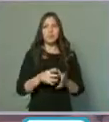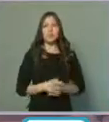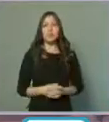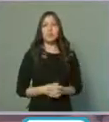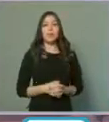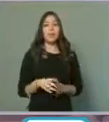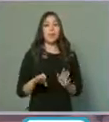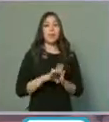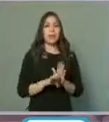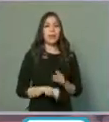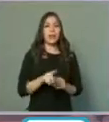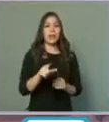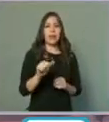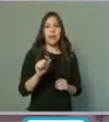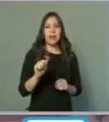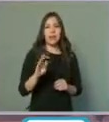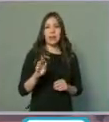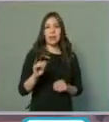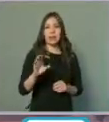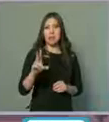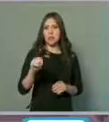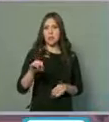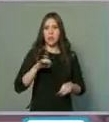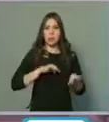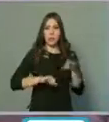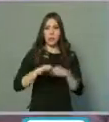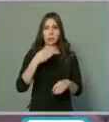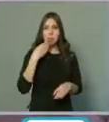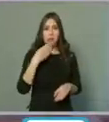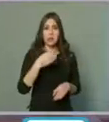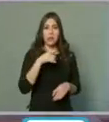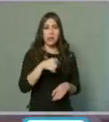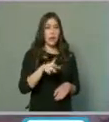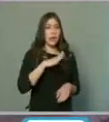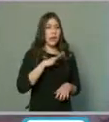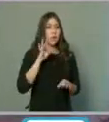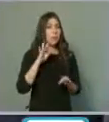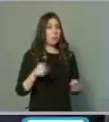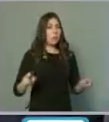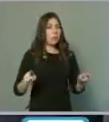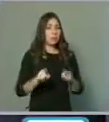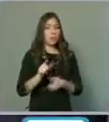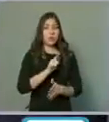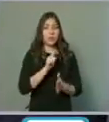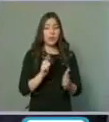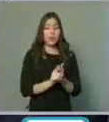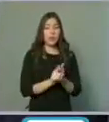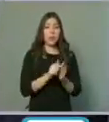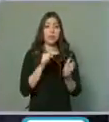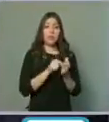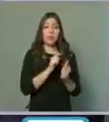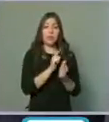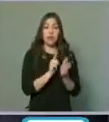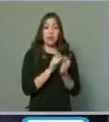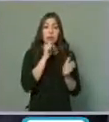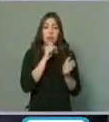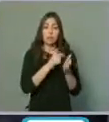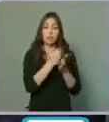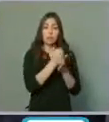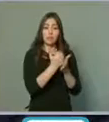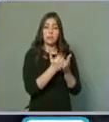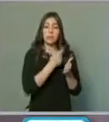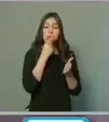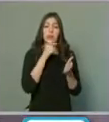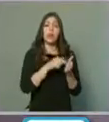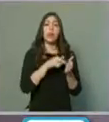de que el albacea no haga las cosas como tiene que hacer, y esas cosas están bien delimitadas en la ley, ¿eh? O sea, la ley te dice, tú tienes tanto tiempo para hacer esto, tanto tiempo para hacer lo otro.